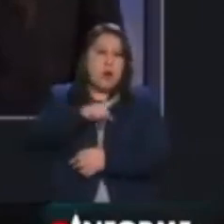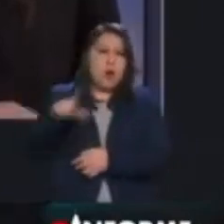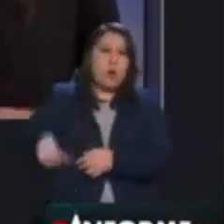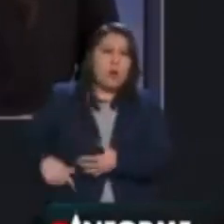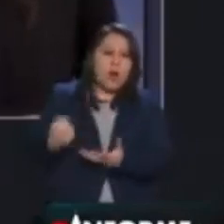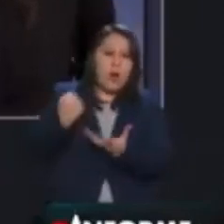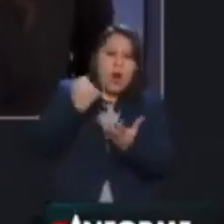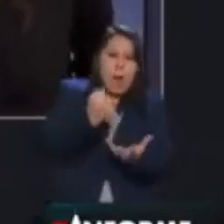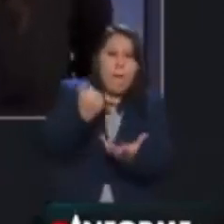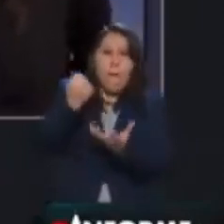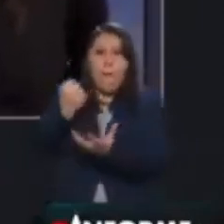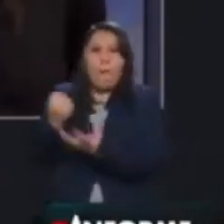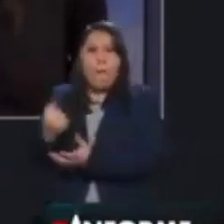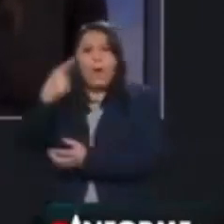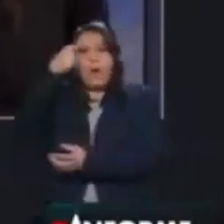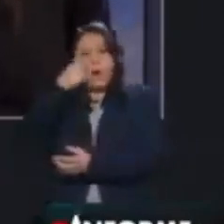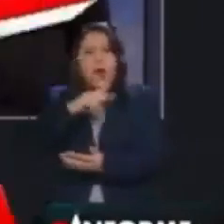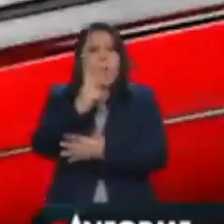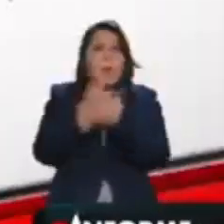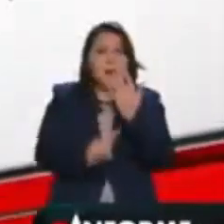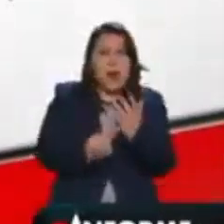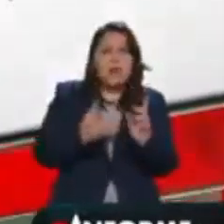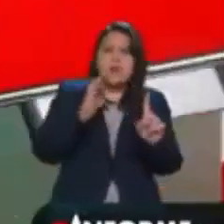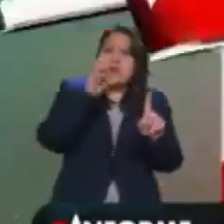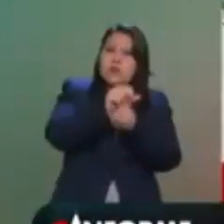para resolver conflictos financieros.